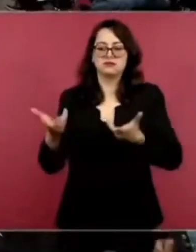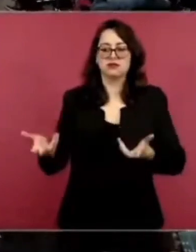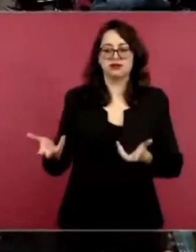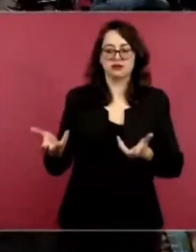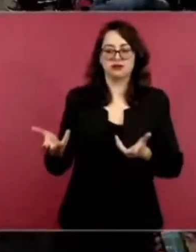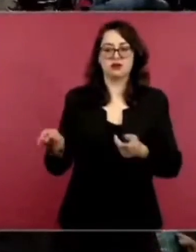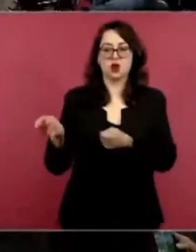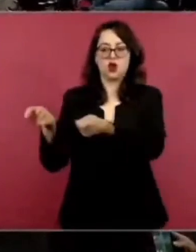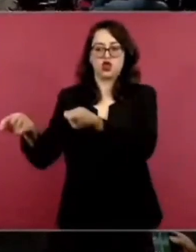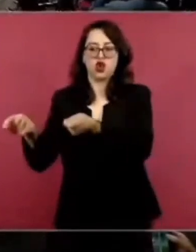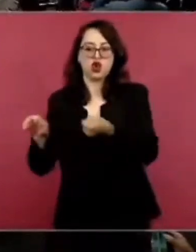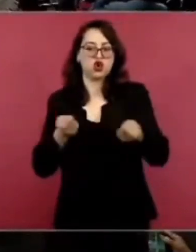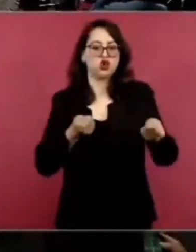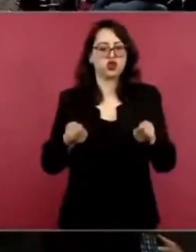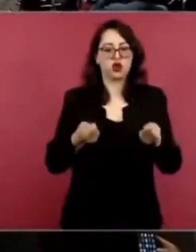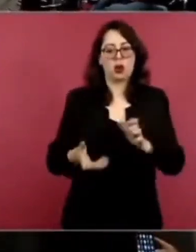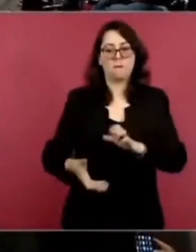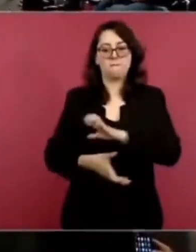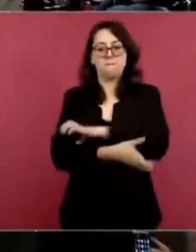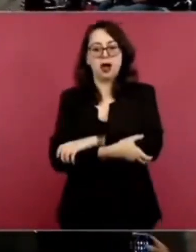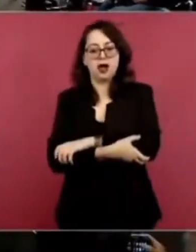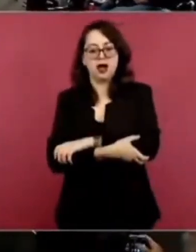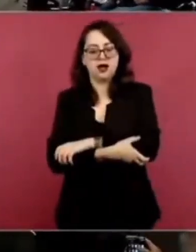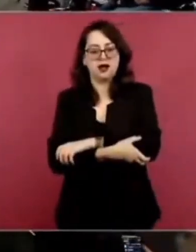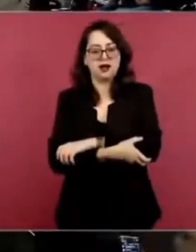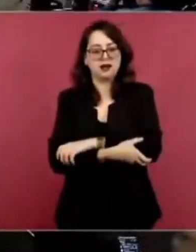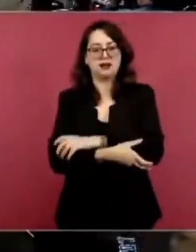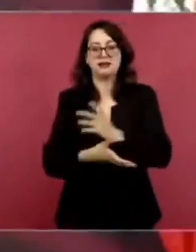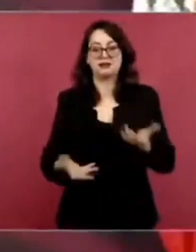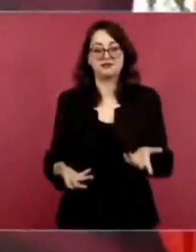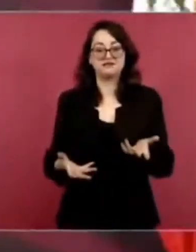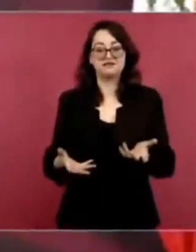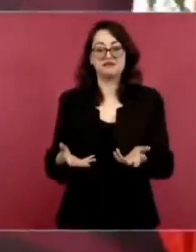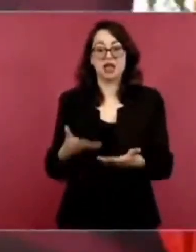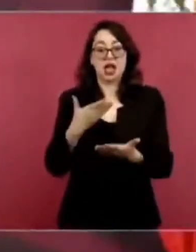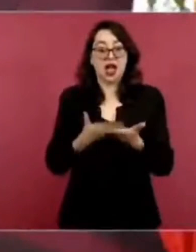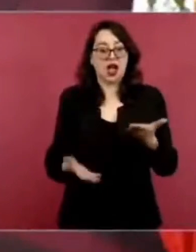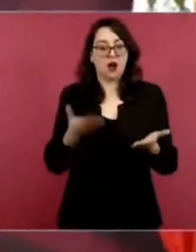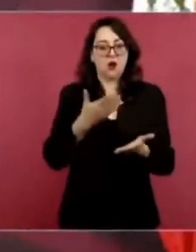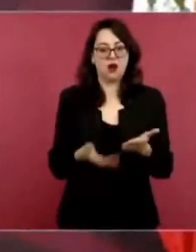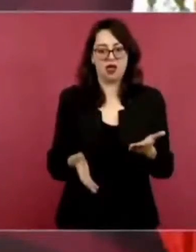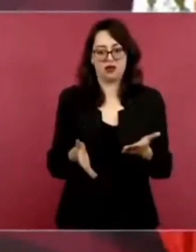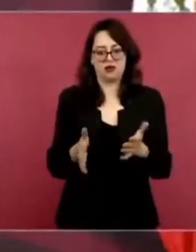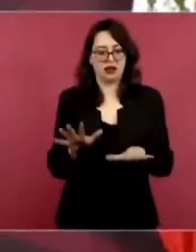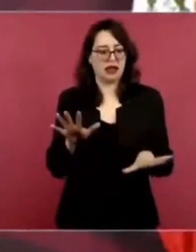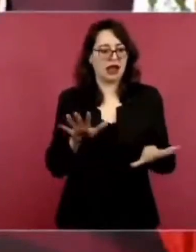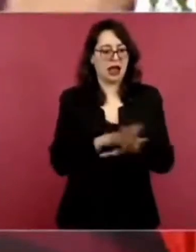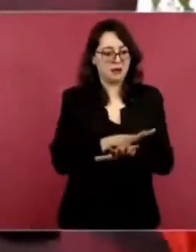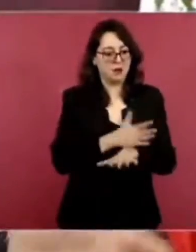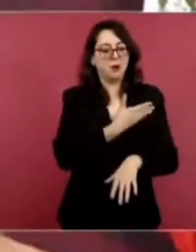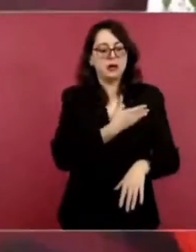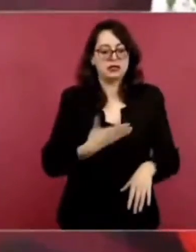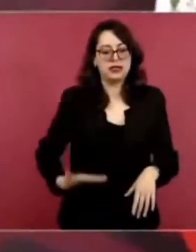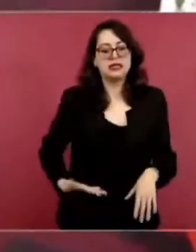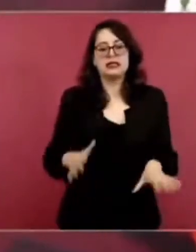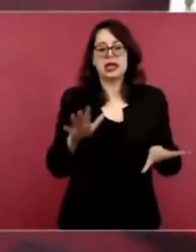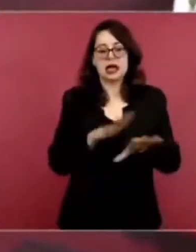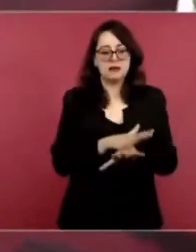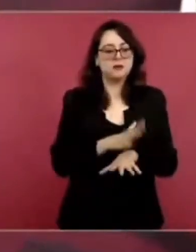Entonces, eso está intacto, se ha mantenido inalterable.